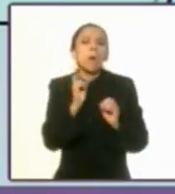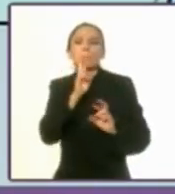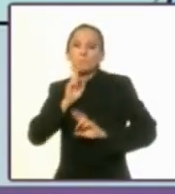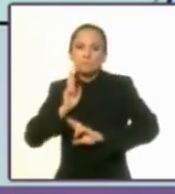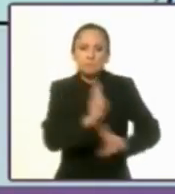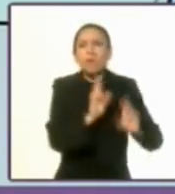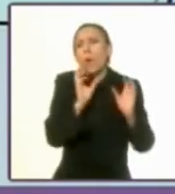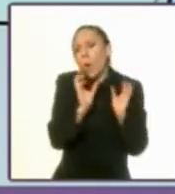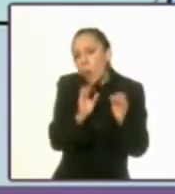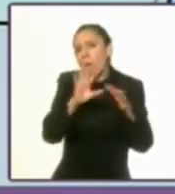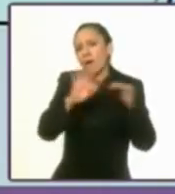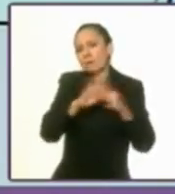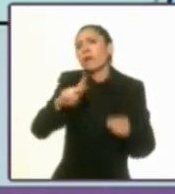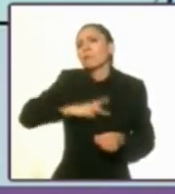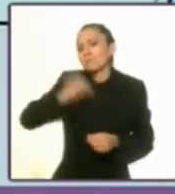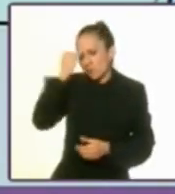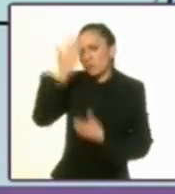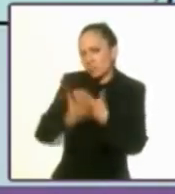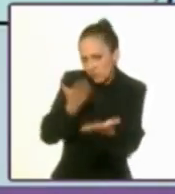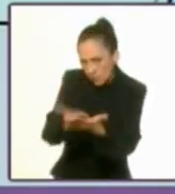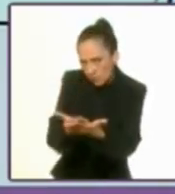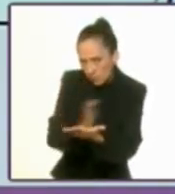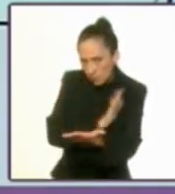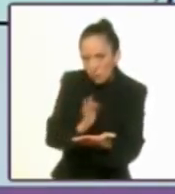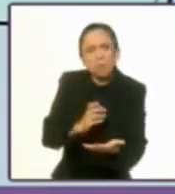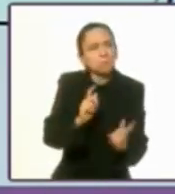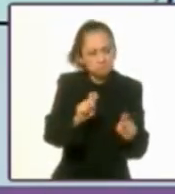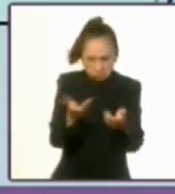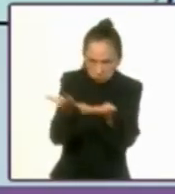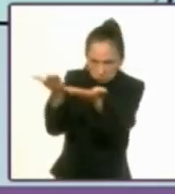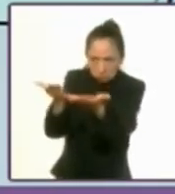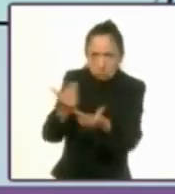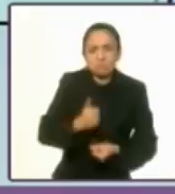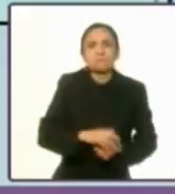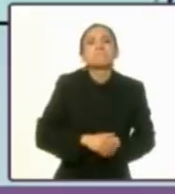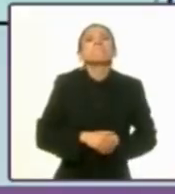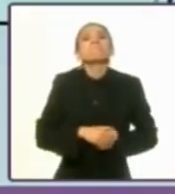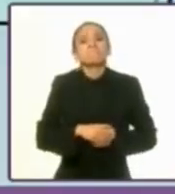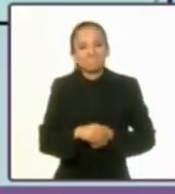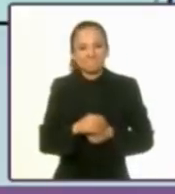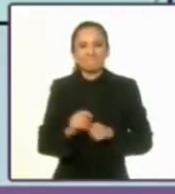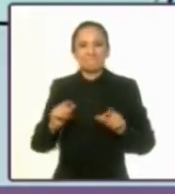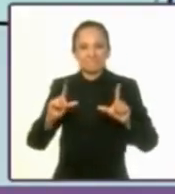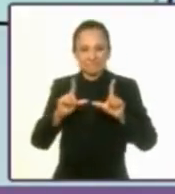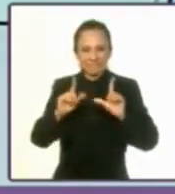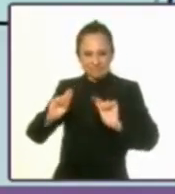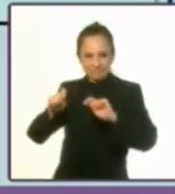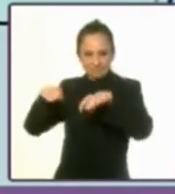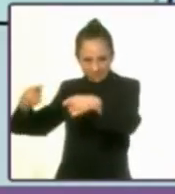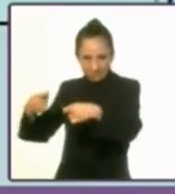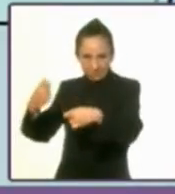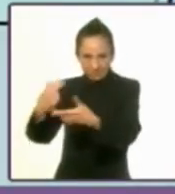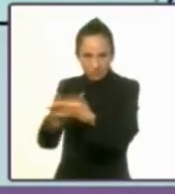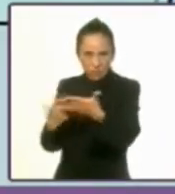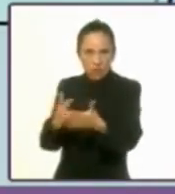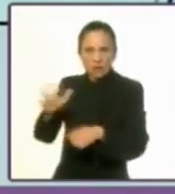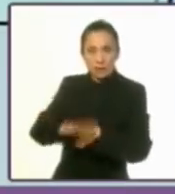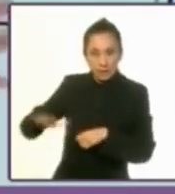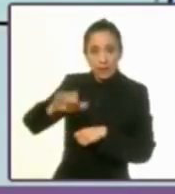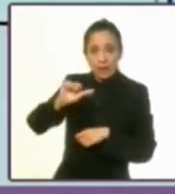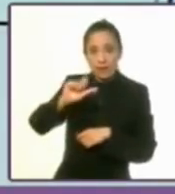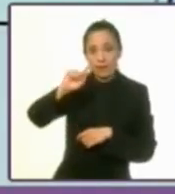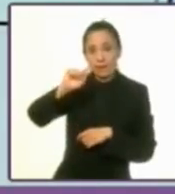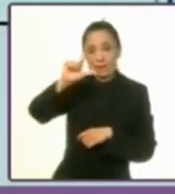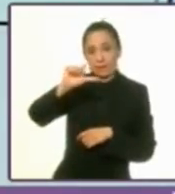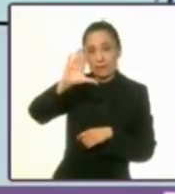si no hay inconveniente se nos terminó adelante como no es cierto el origen de las tarjetas rosas es atlacomulco por eso decimos que más